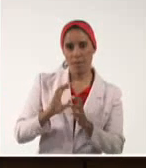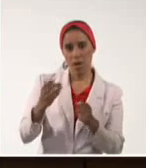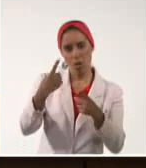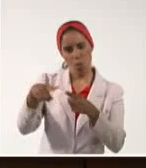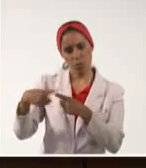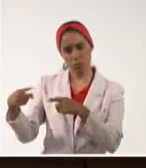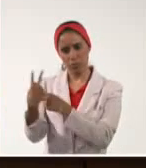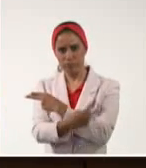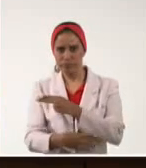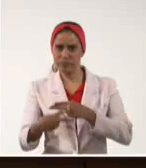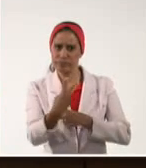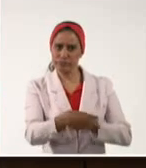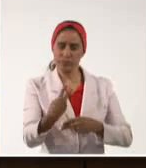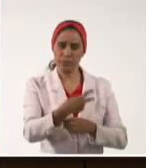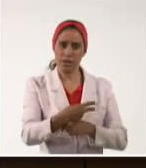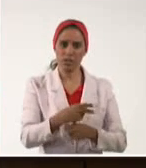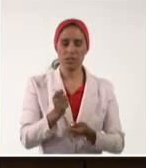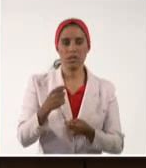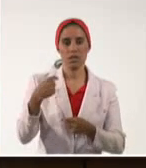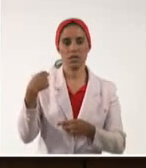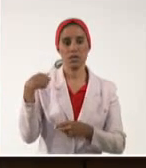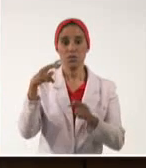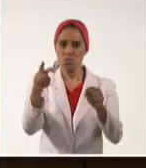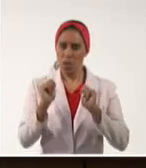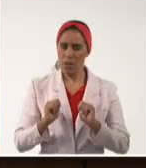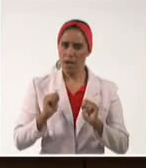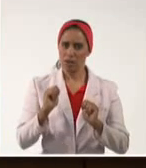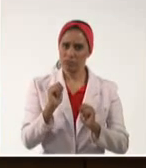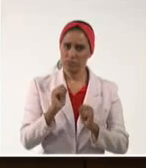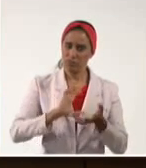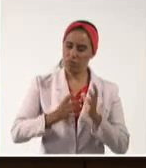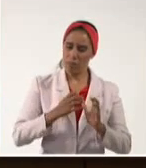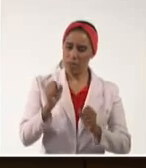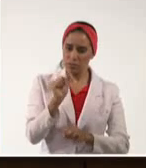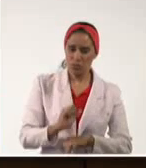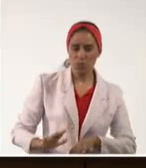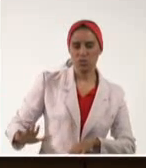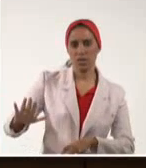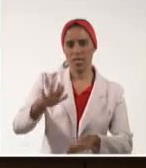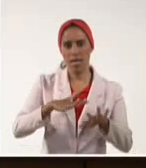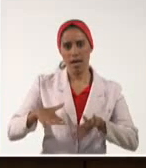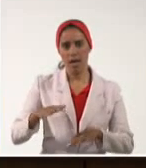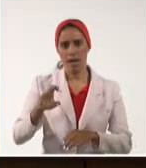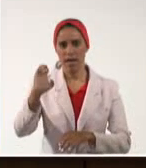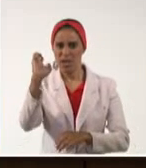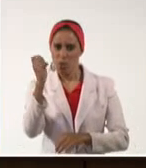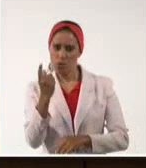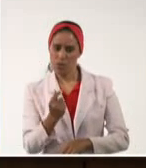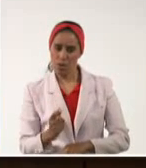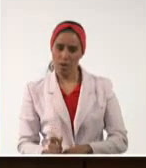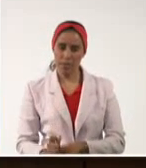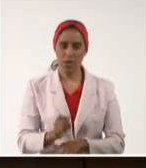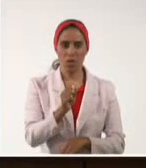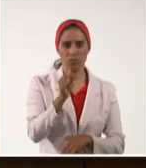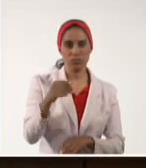países, la edificación de la nueva sociedad en el orden económico es, en mi modesta opinión,